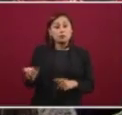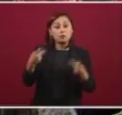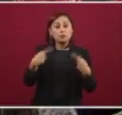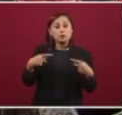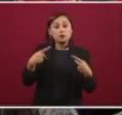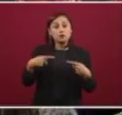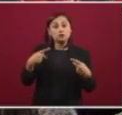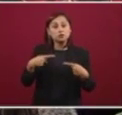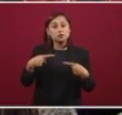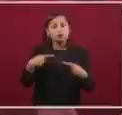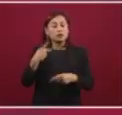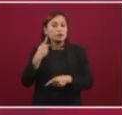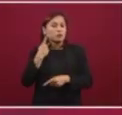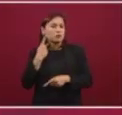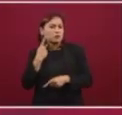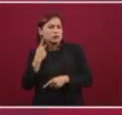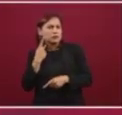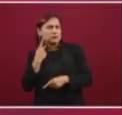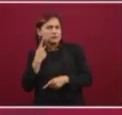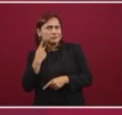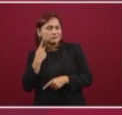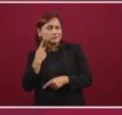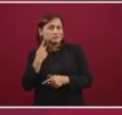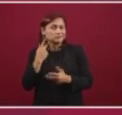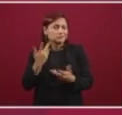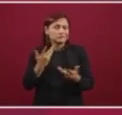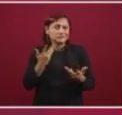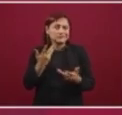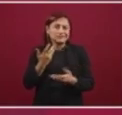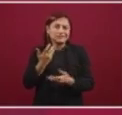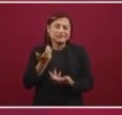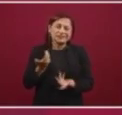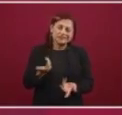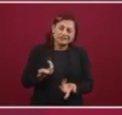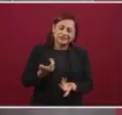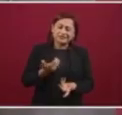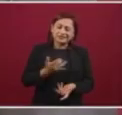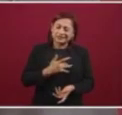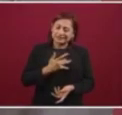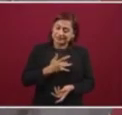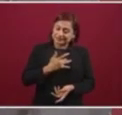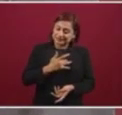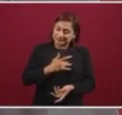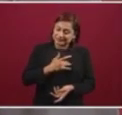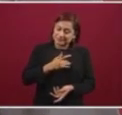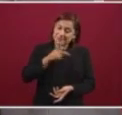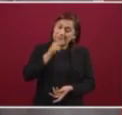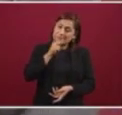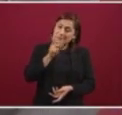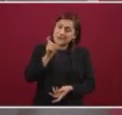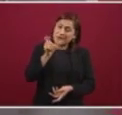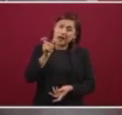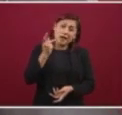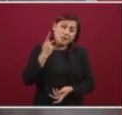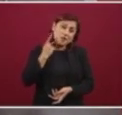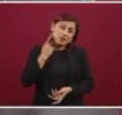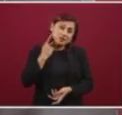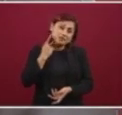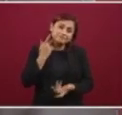Es que tampoco me gusta decir que son políticos, o sea, no es un